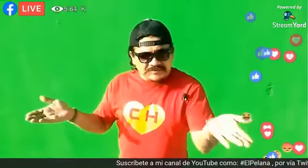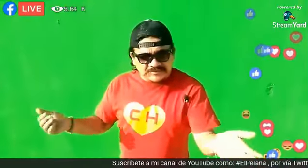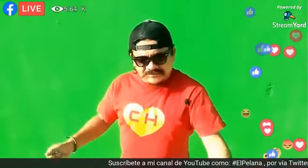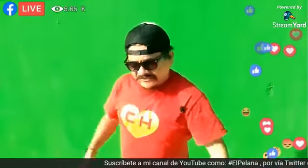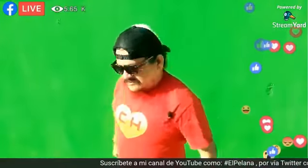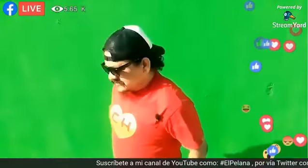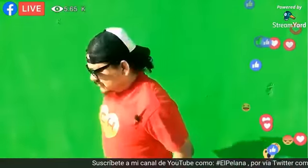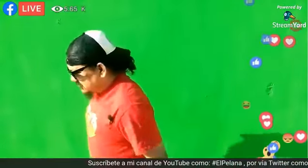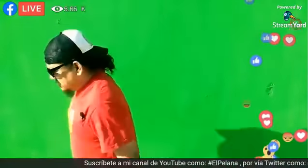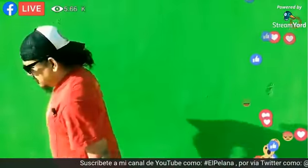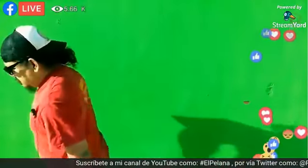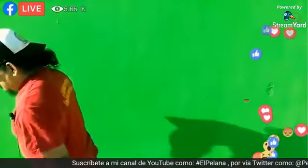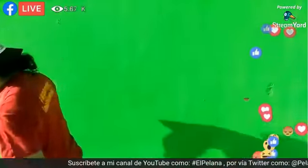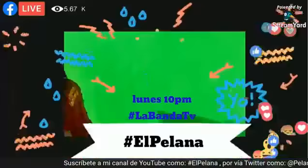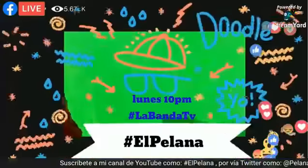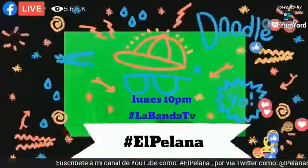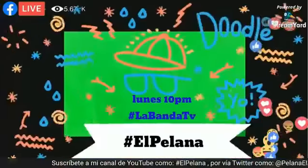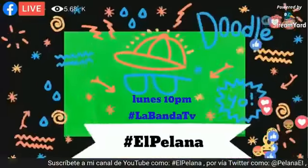Bienvenidos.